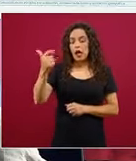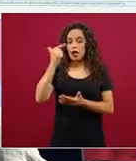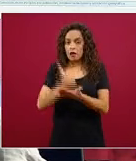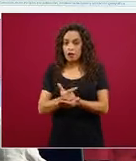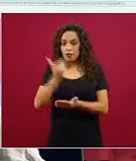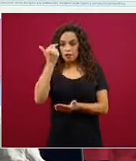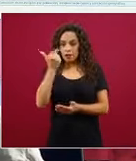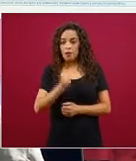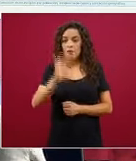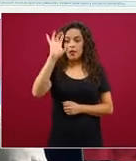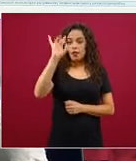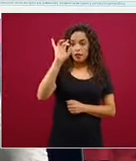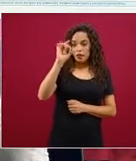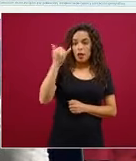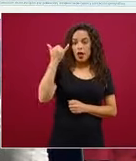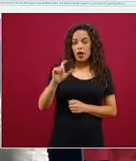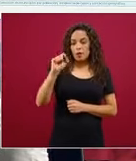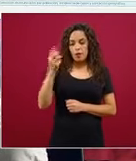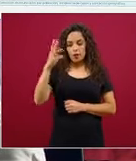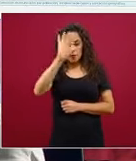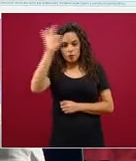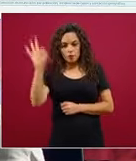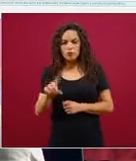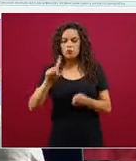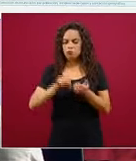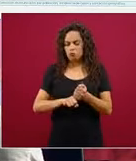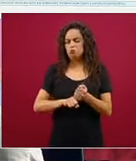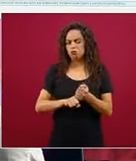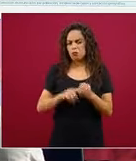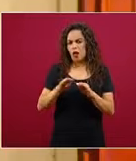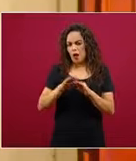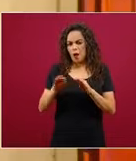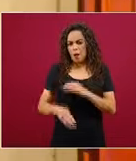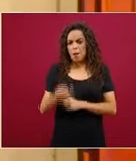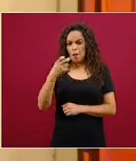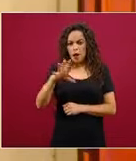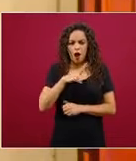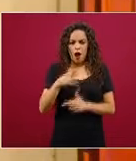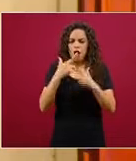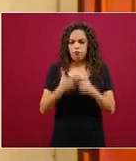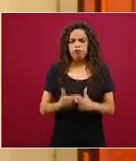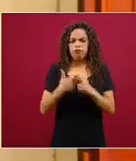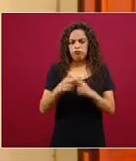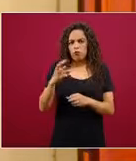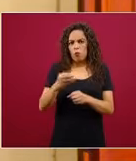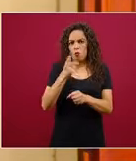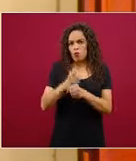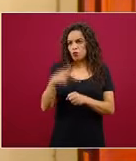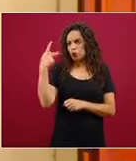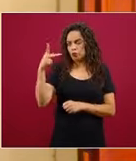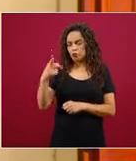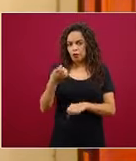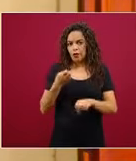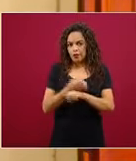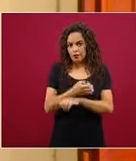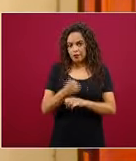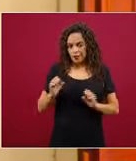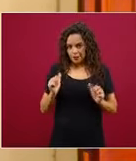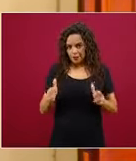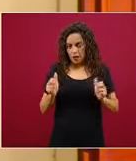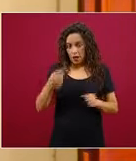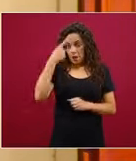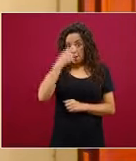30% y 23%, que es bastante baja, digamos, y lo cual también le da la oportunidad al estado de poder estar listo para en su momento